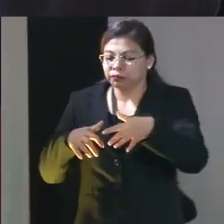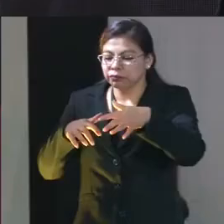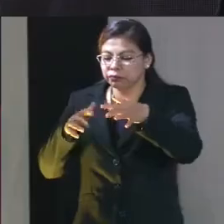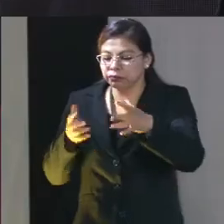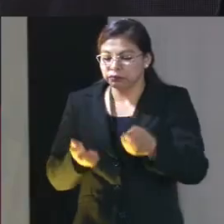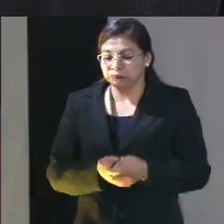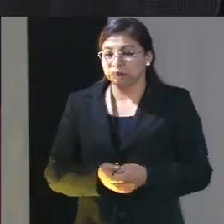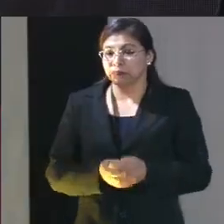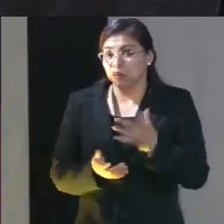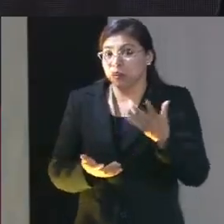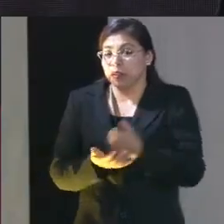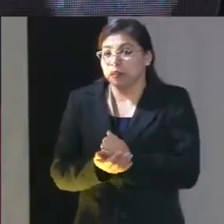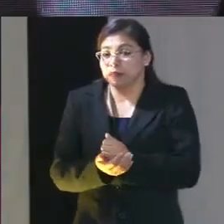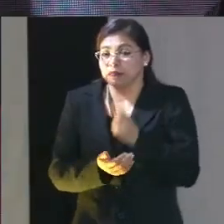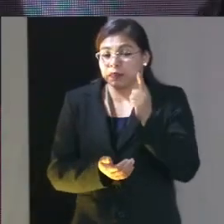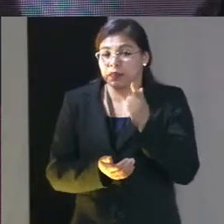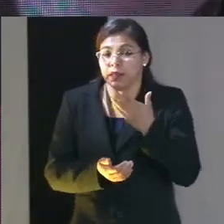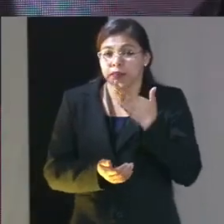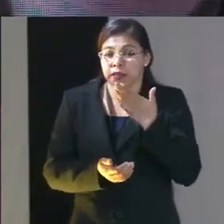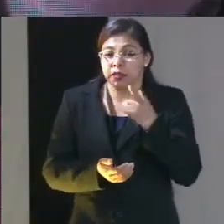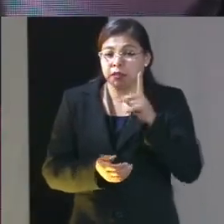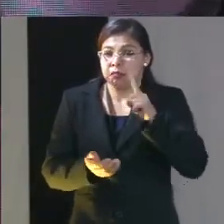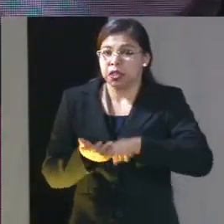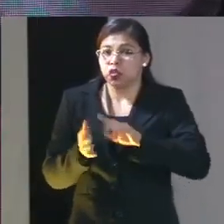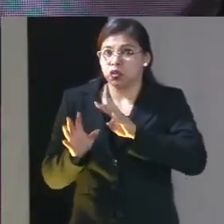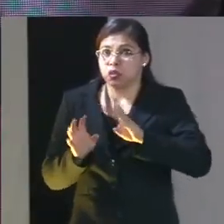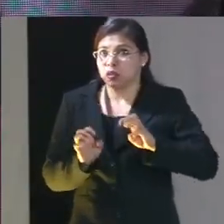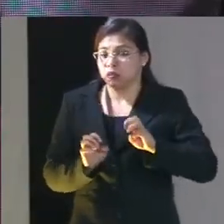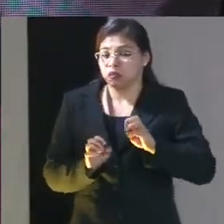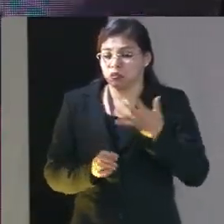Los que ganan son los apaches. 1810.